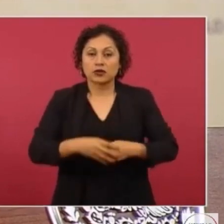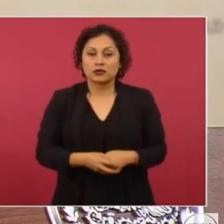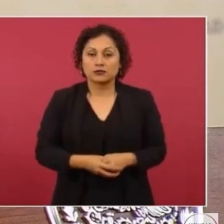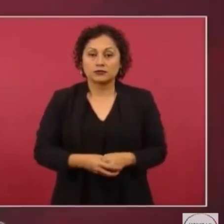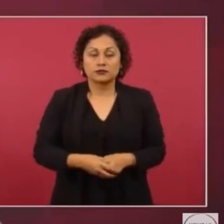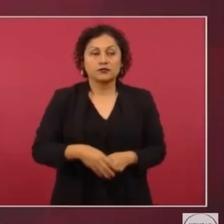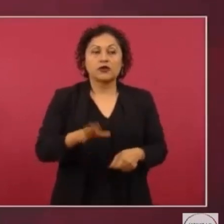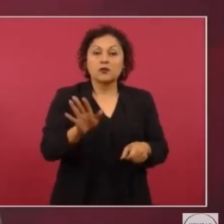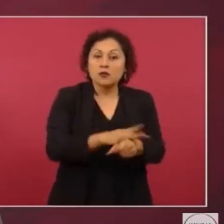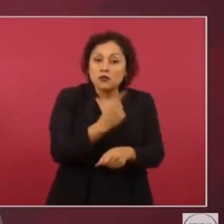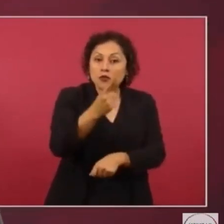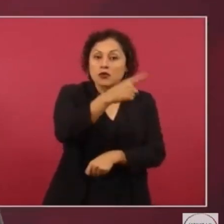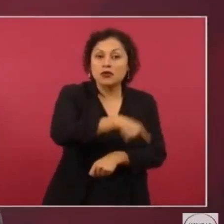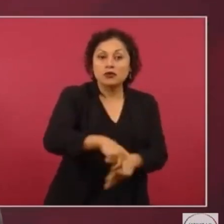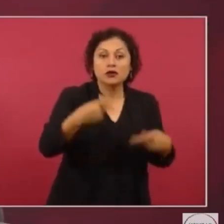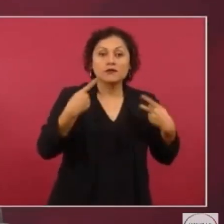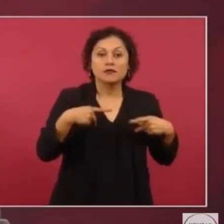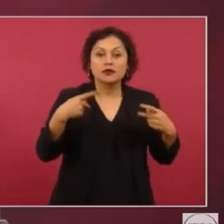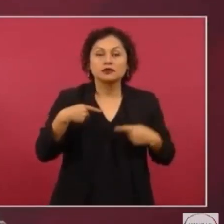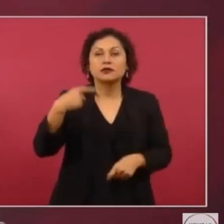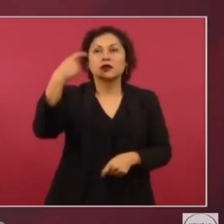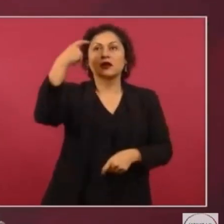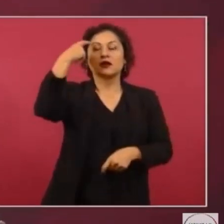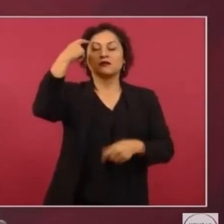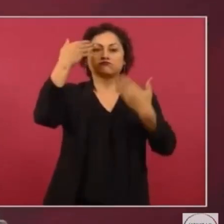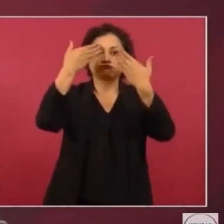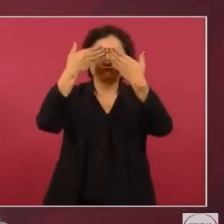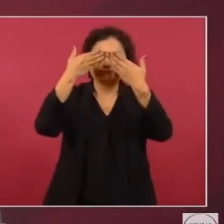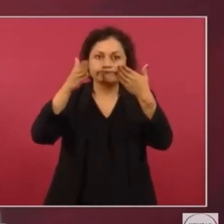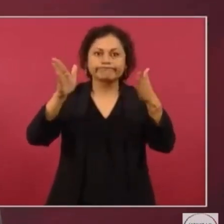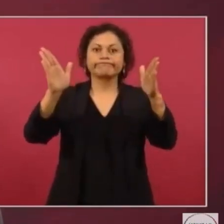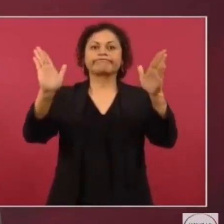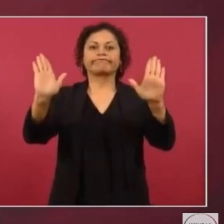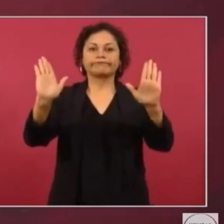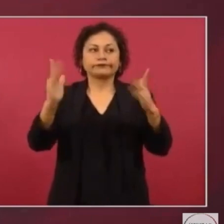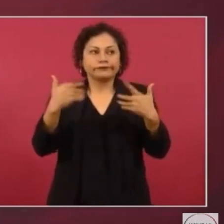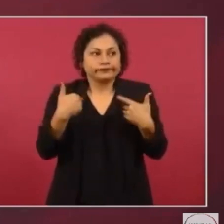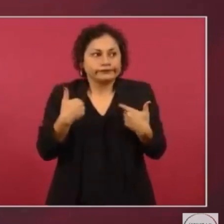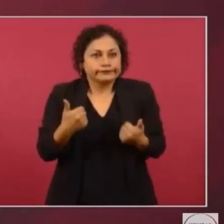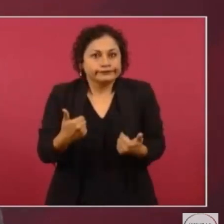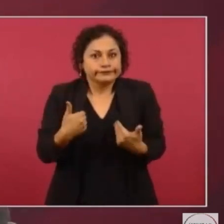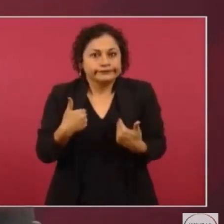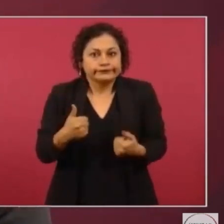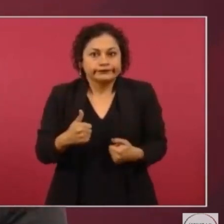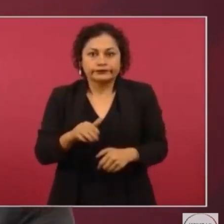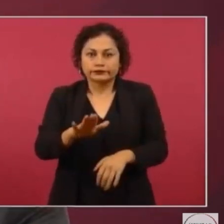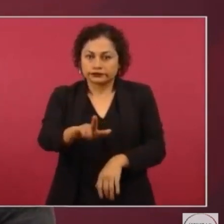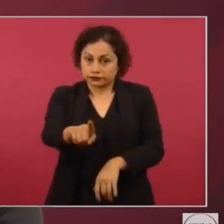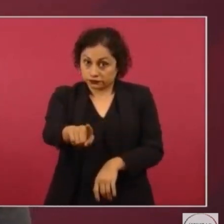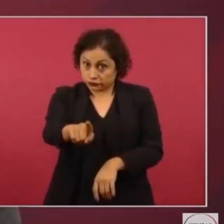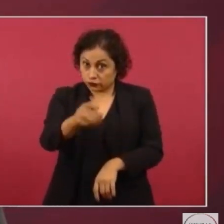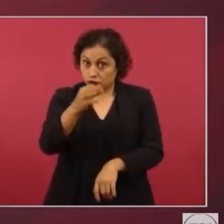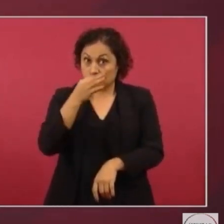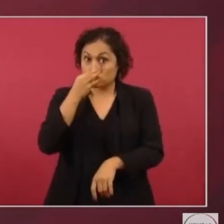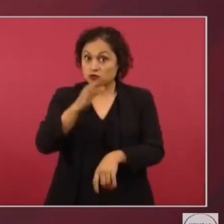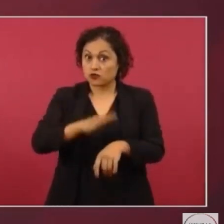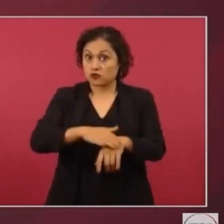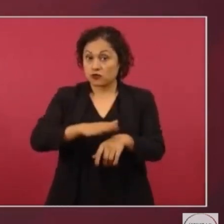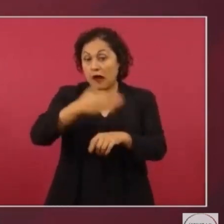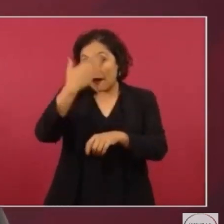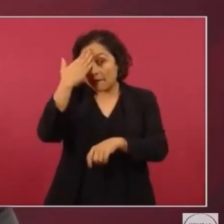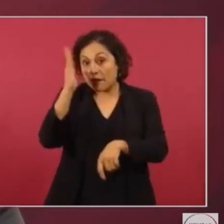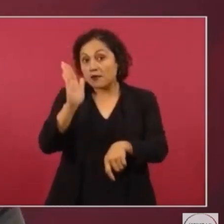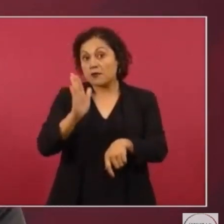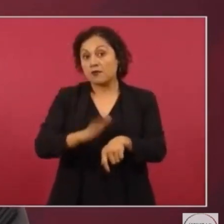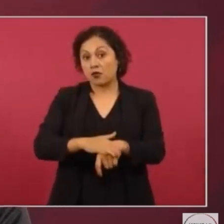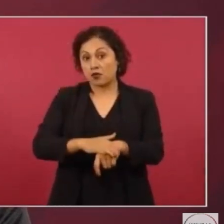ha despertado, ha tomado conciencia y no te olvides, el motor del cambio